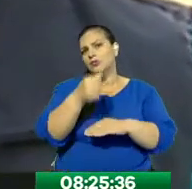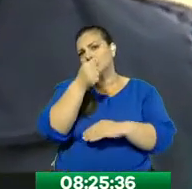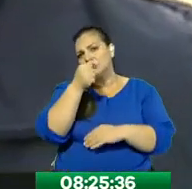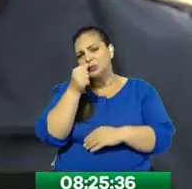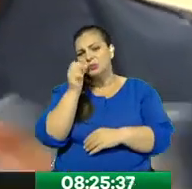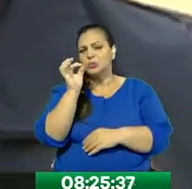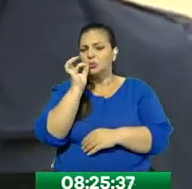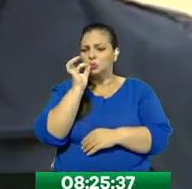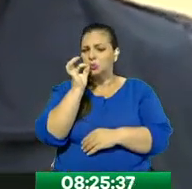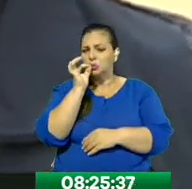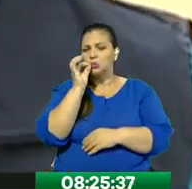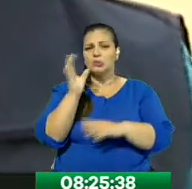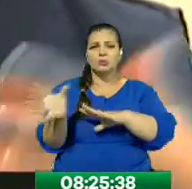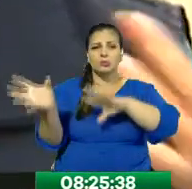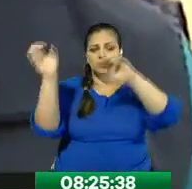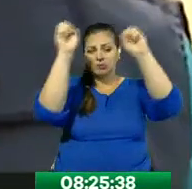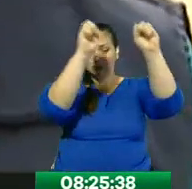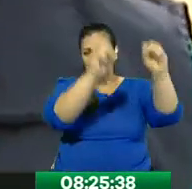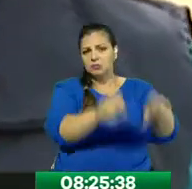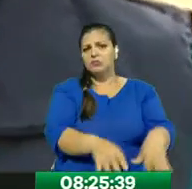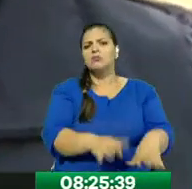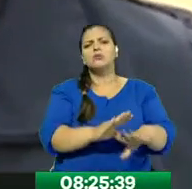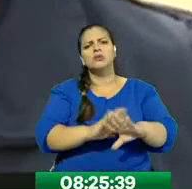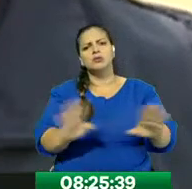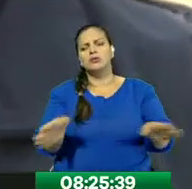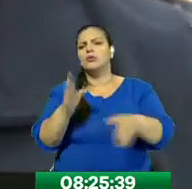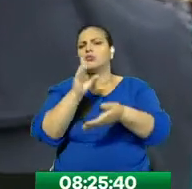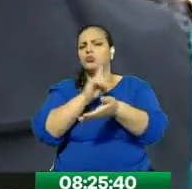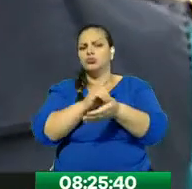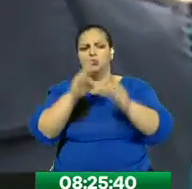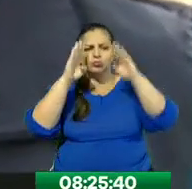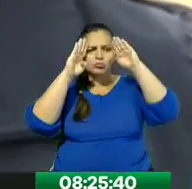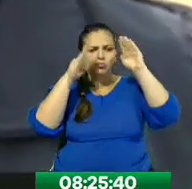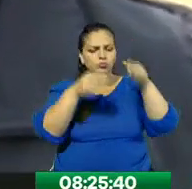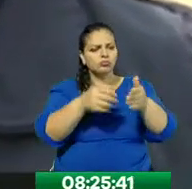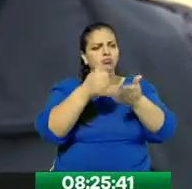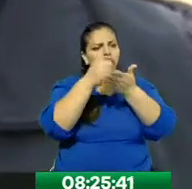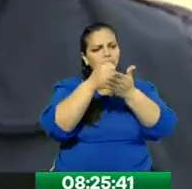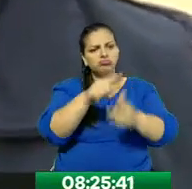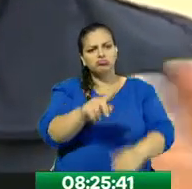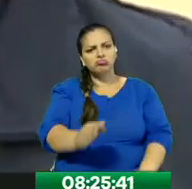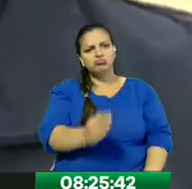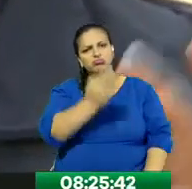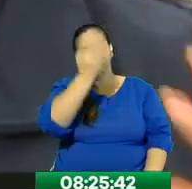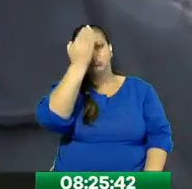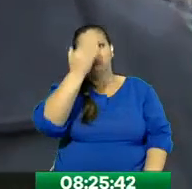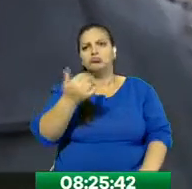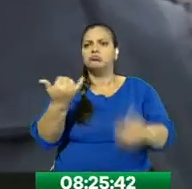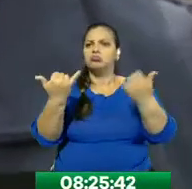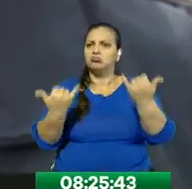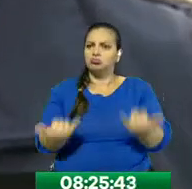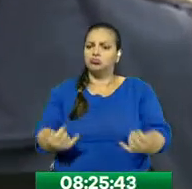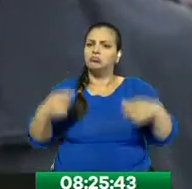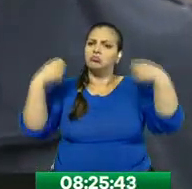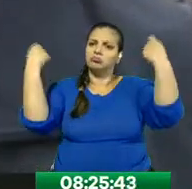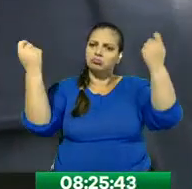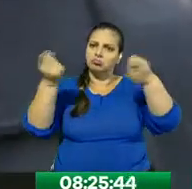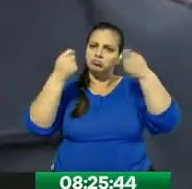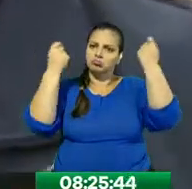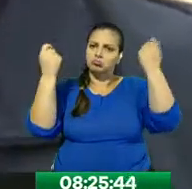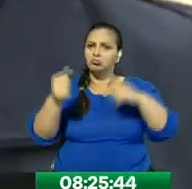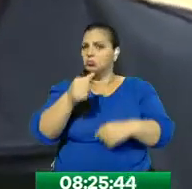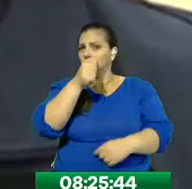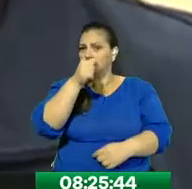proceso ya terminado con el modelo terapéutico ya utilizado y solamente estamos como celebrando que ya hemos sido parte de una